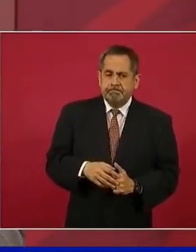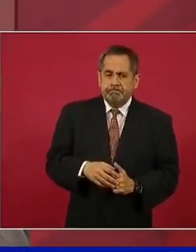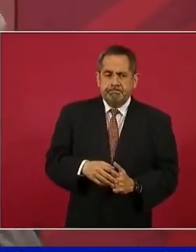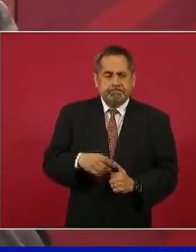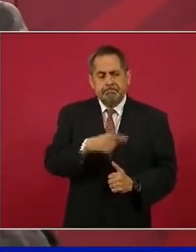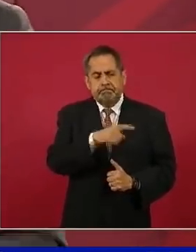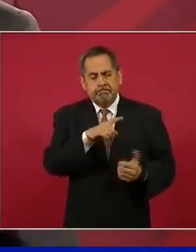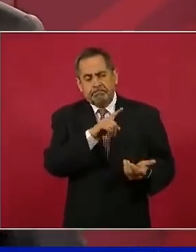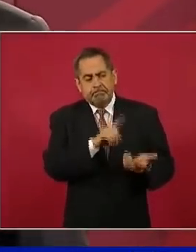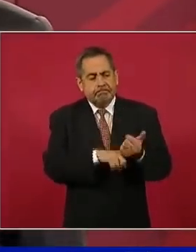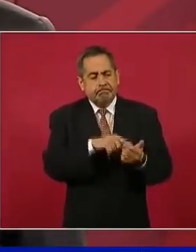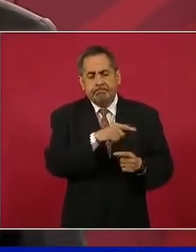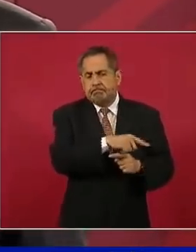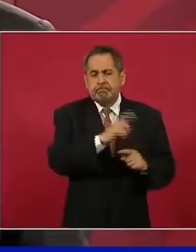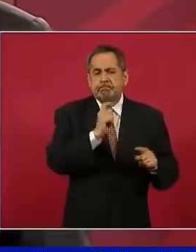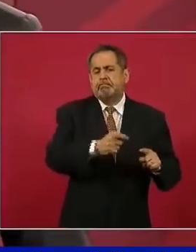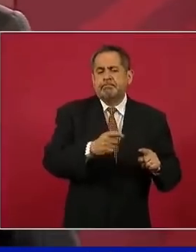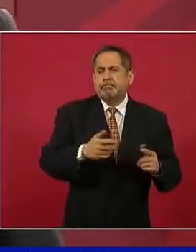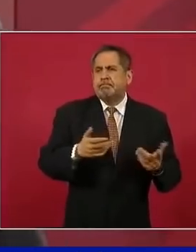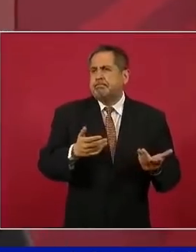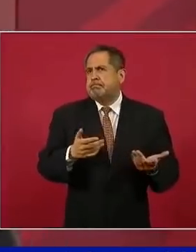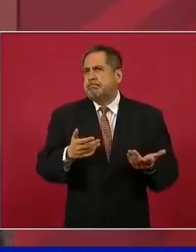cómo está